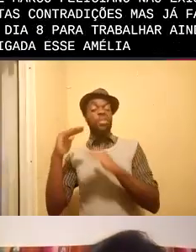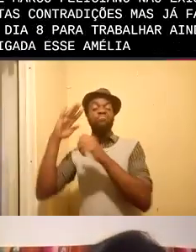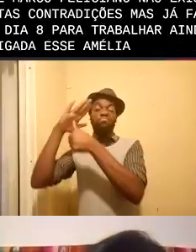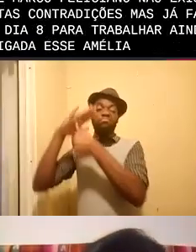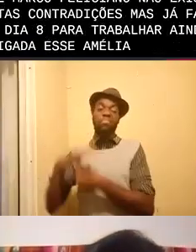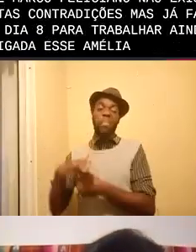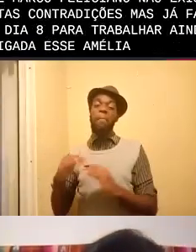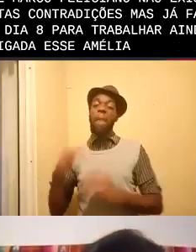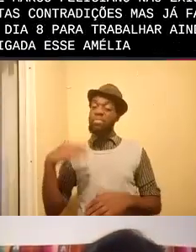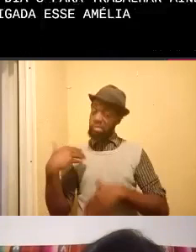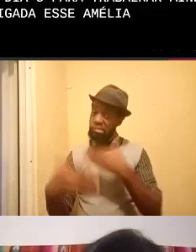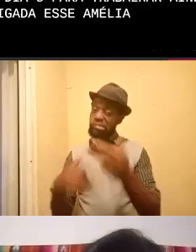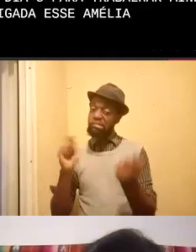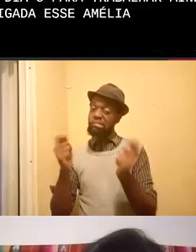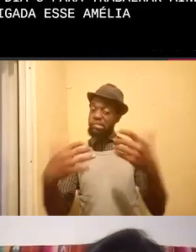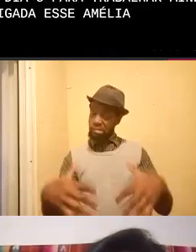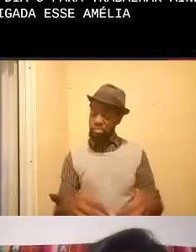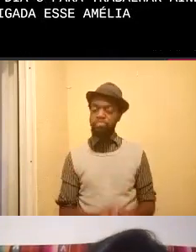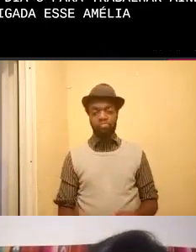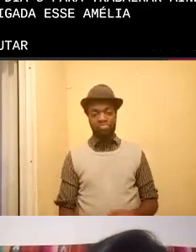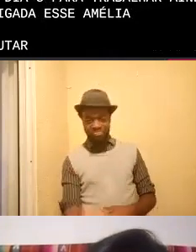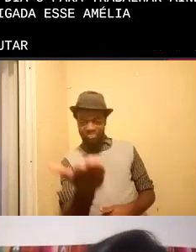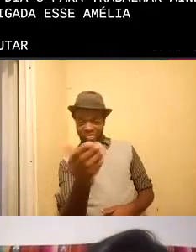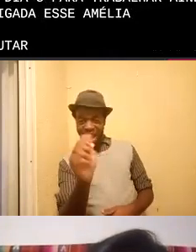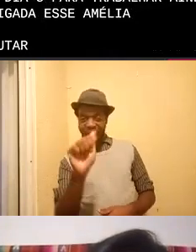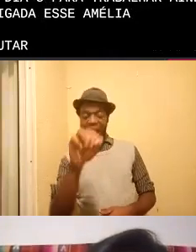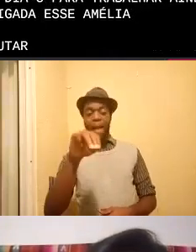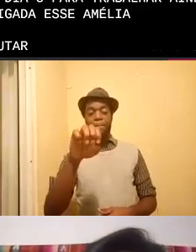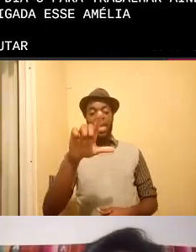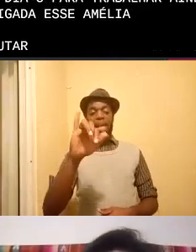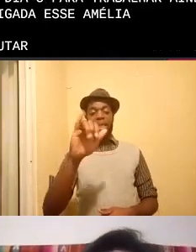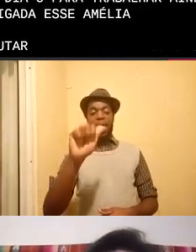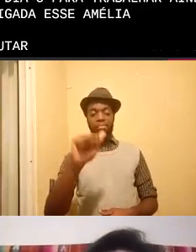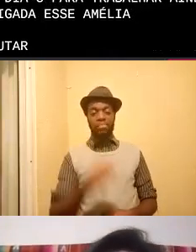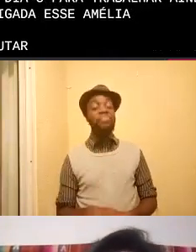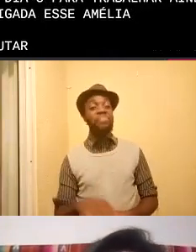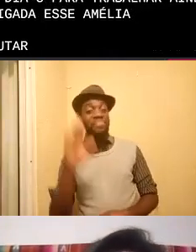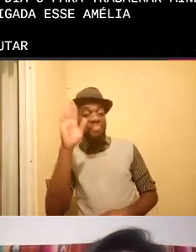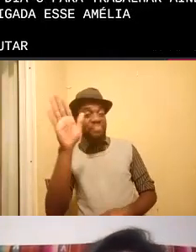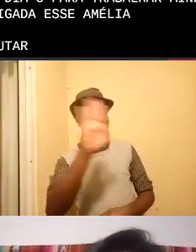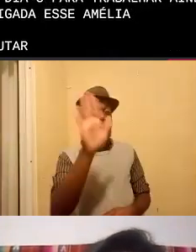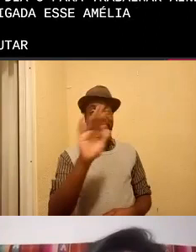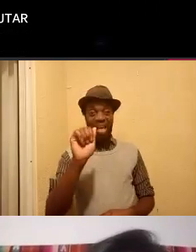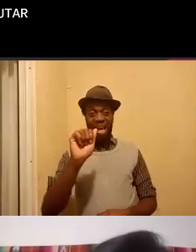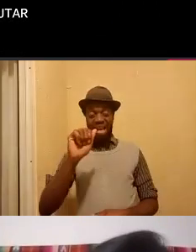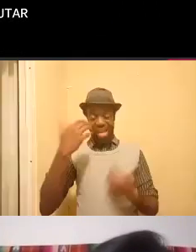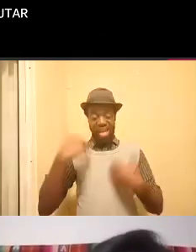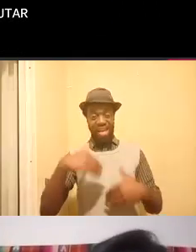¿Me escuchan? Buenas tardes con todos. No sé si me logran escuchar. Sí, le escuchamos. Sí, le